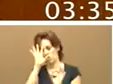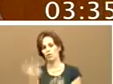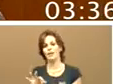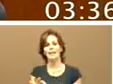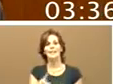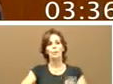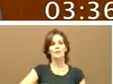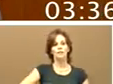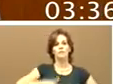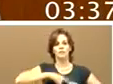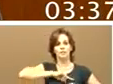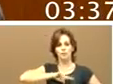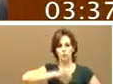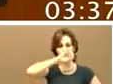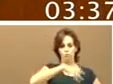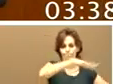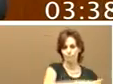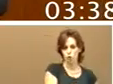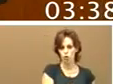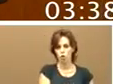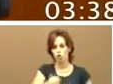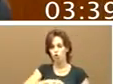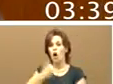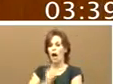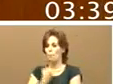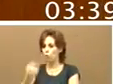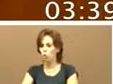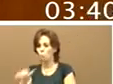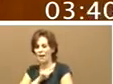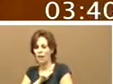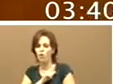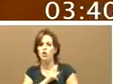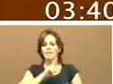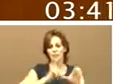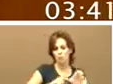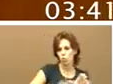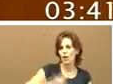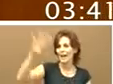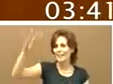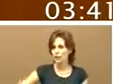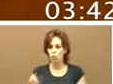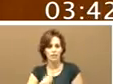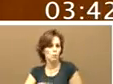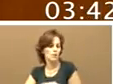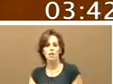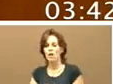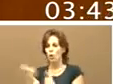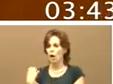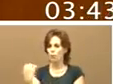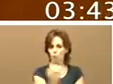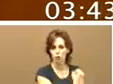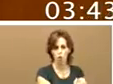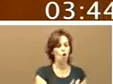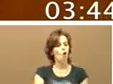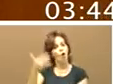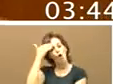nos ponemos al lado de estos parados de Extremadura, de Cataluña y de España. Por cierto, señora muy honorable vicepresidenta del